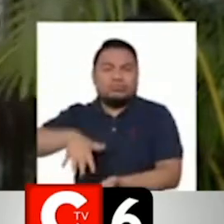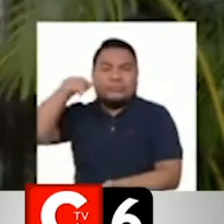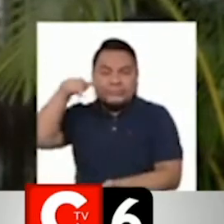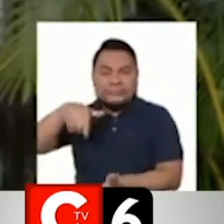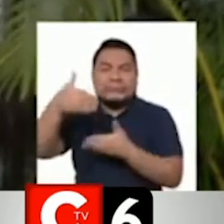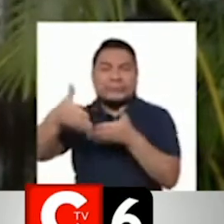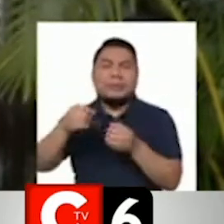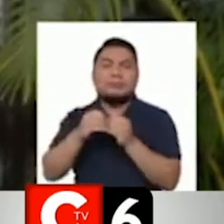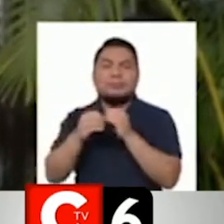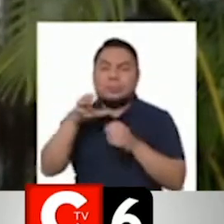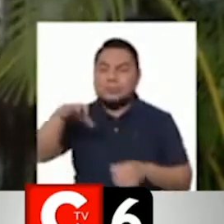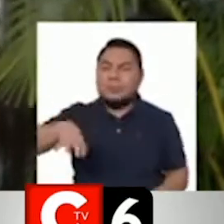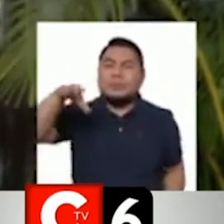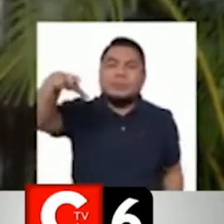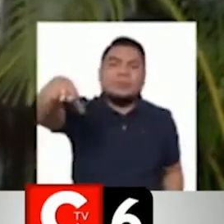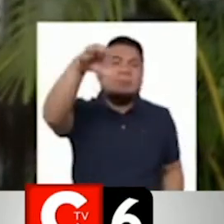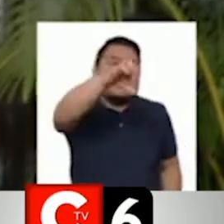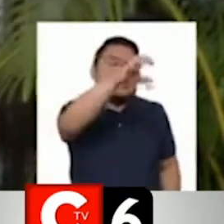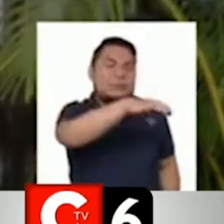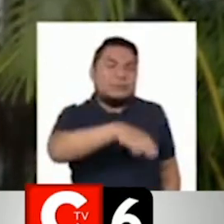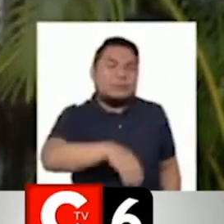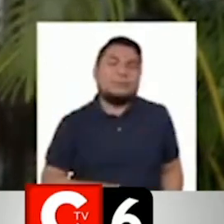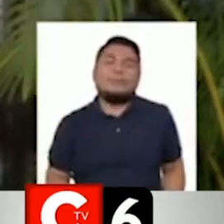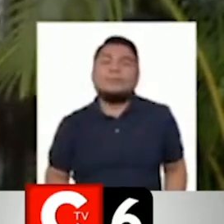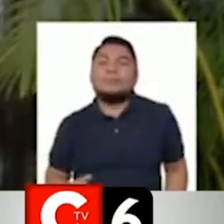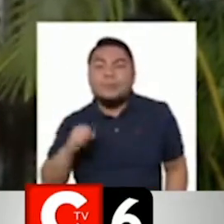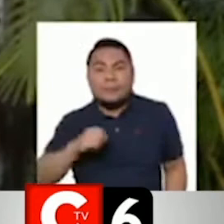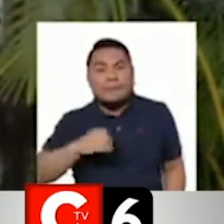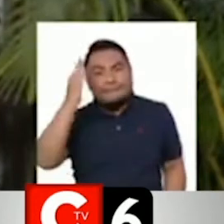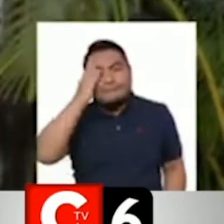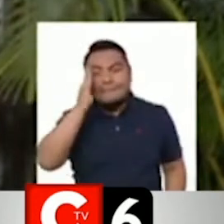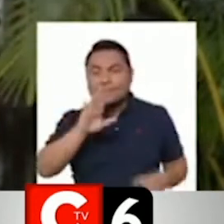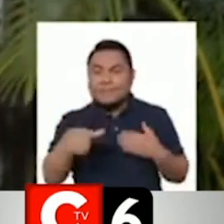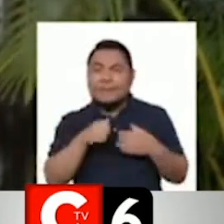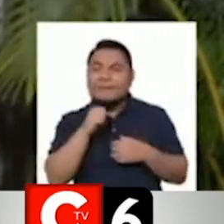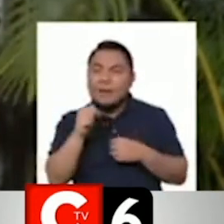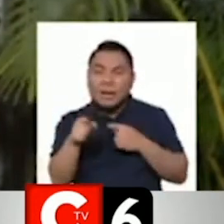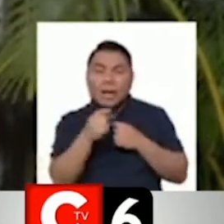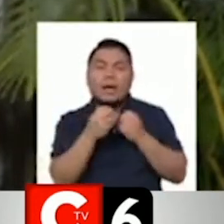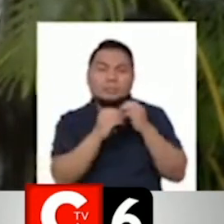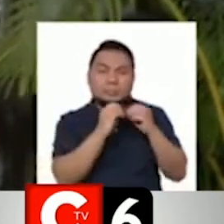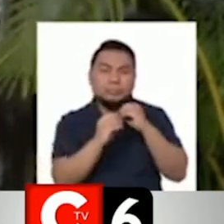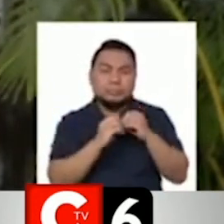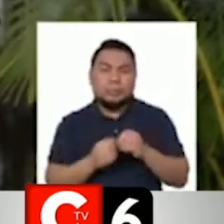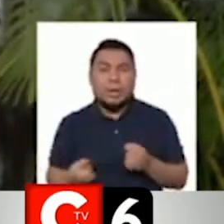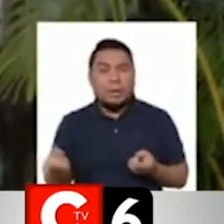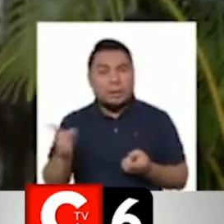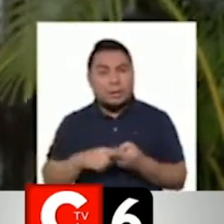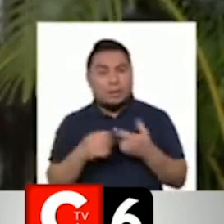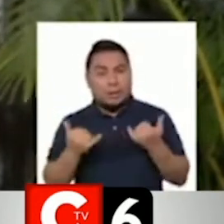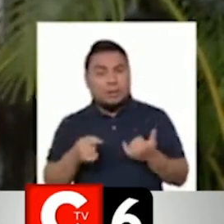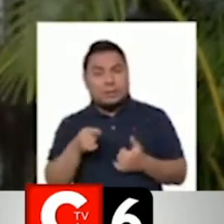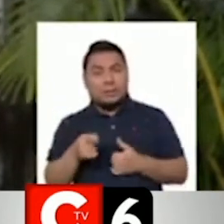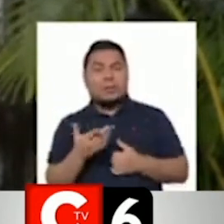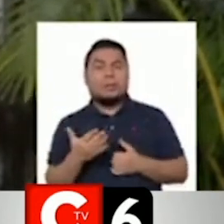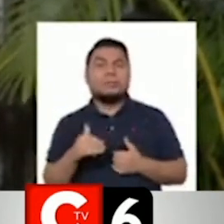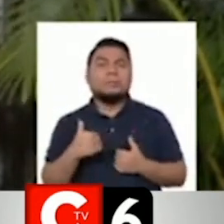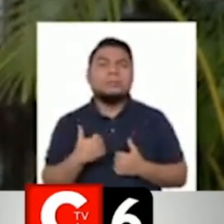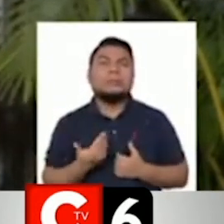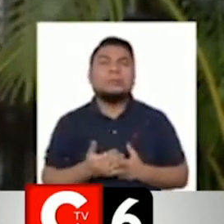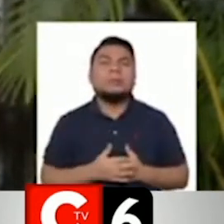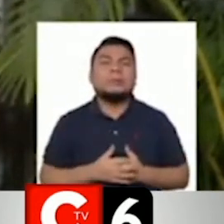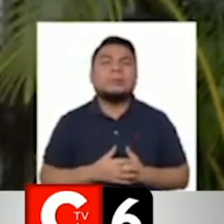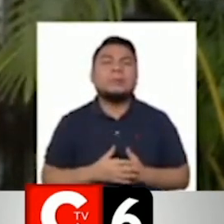país. La verdad que tenemos bastantes deficiencias, sin embargo, las estamos corrigiendo. Hasta la fecha, la demanda está siendo